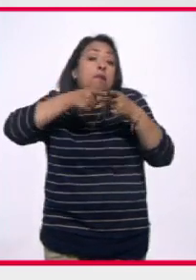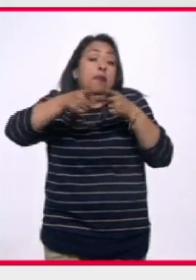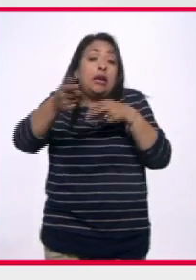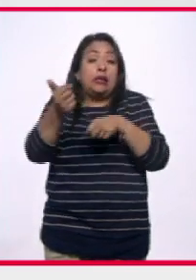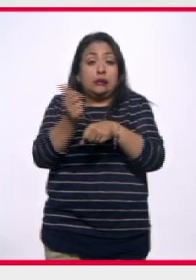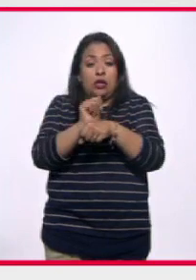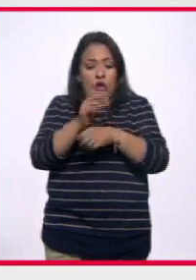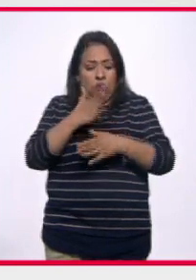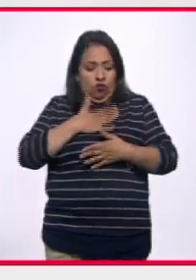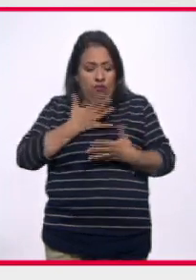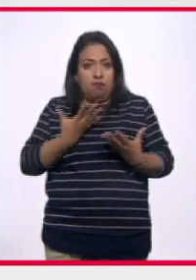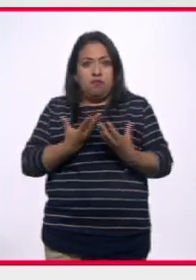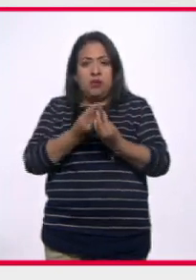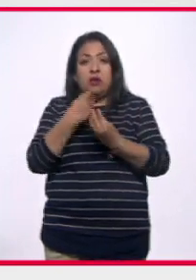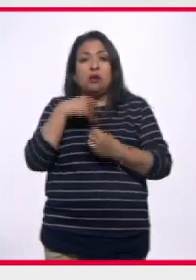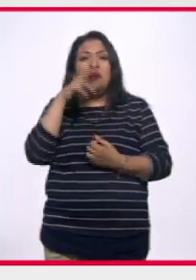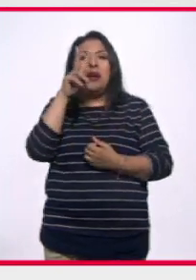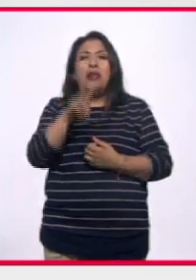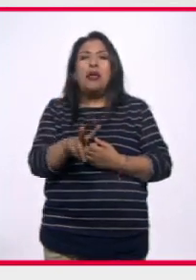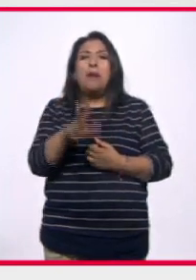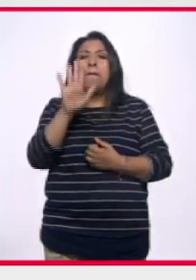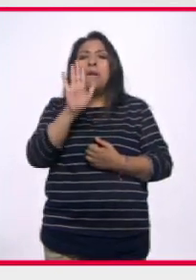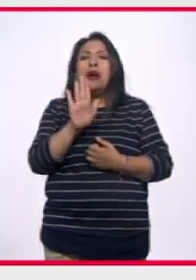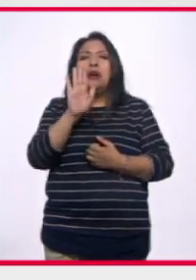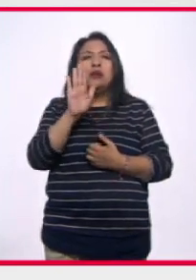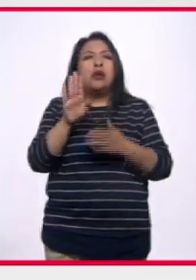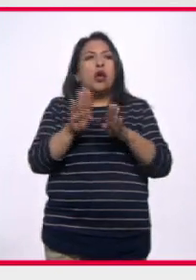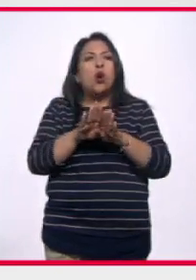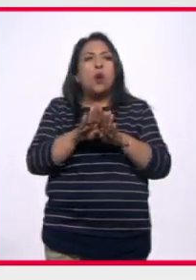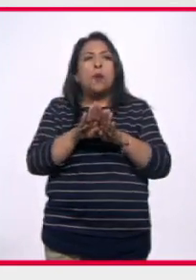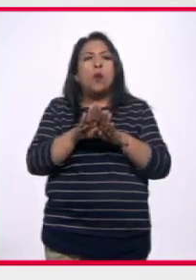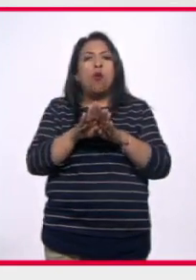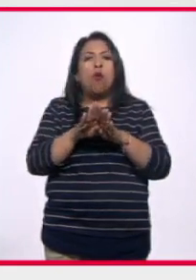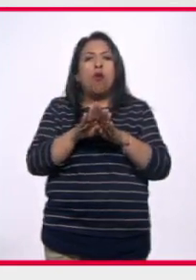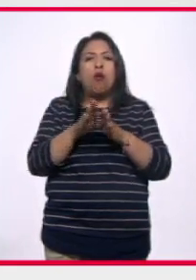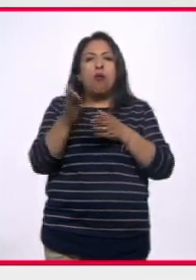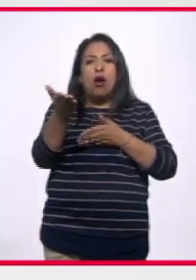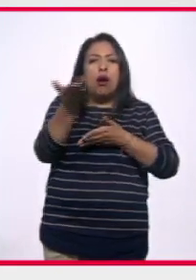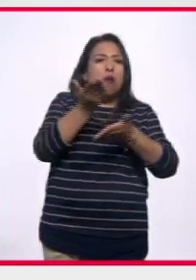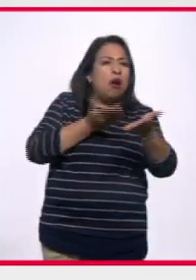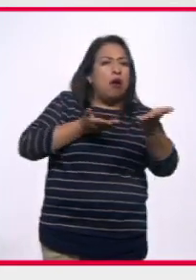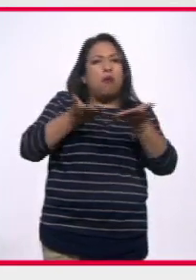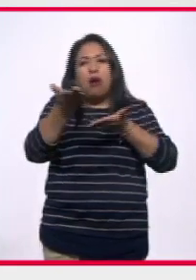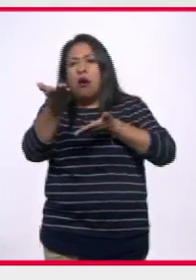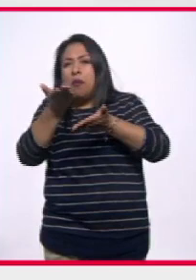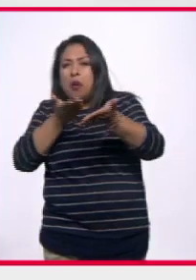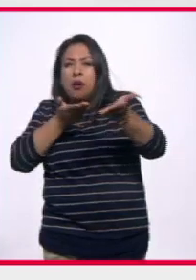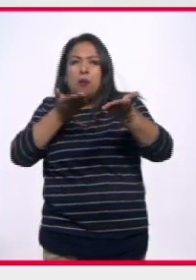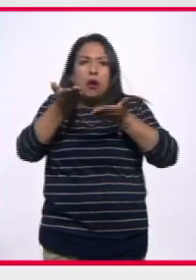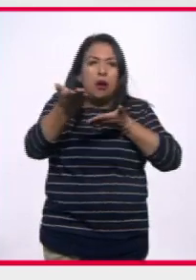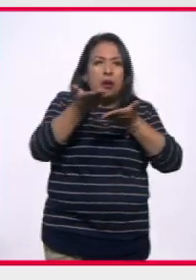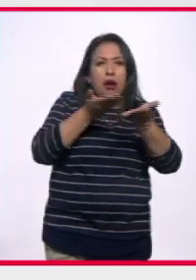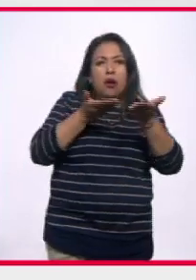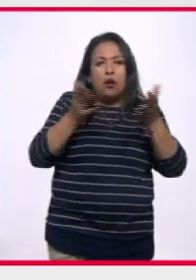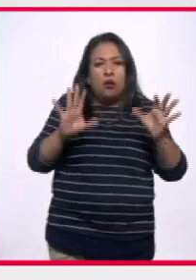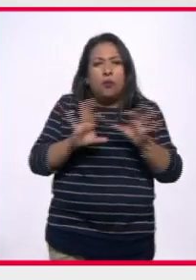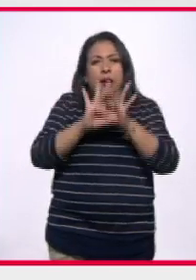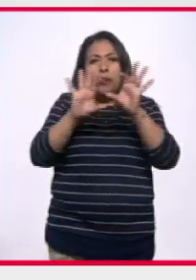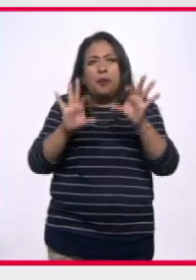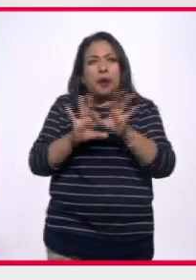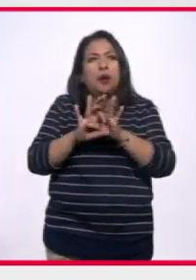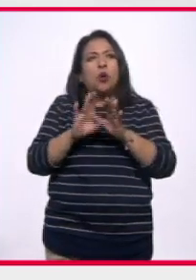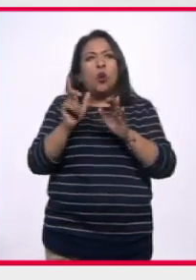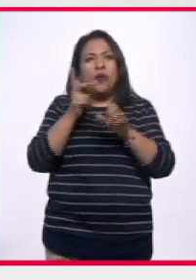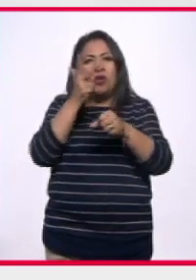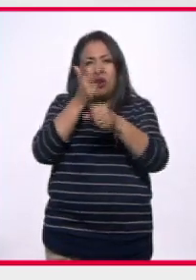conmigo en realidad es era como un camino de allá para acá y de acá para allá y encontrarnos en el momento